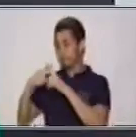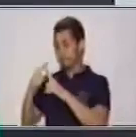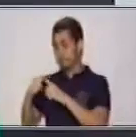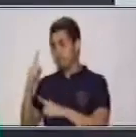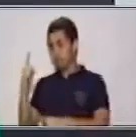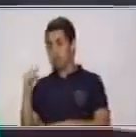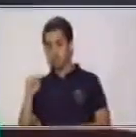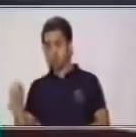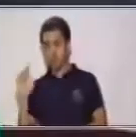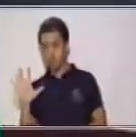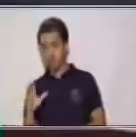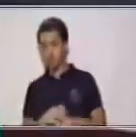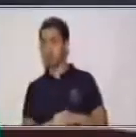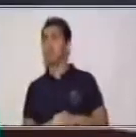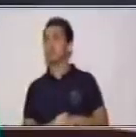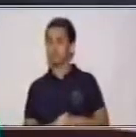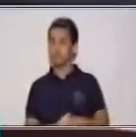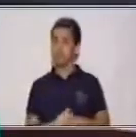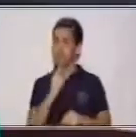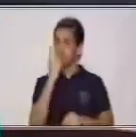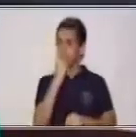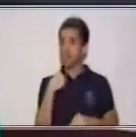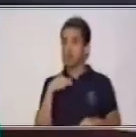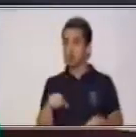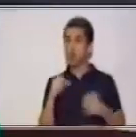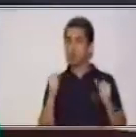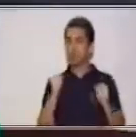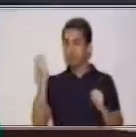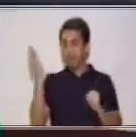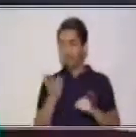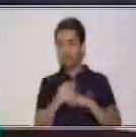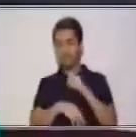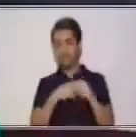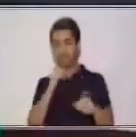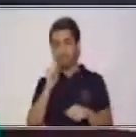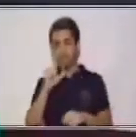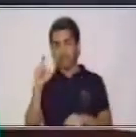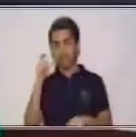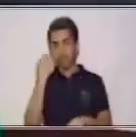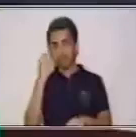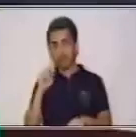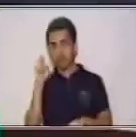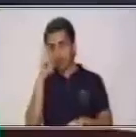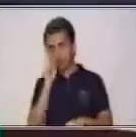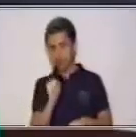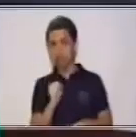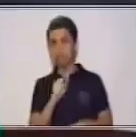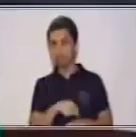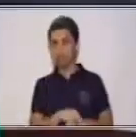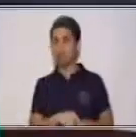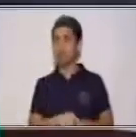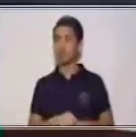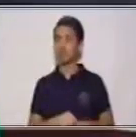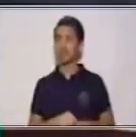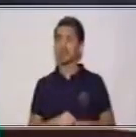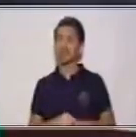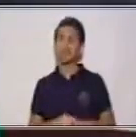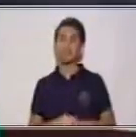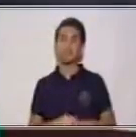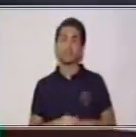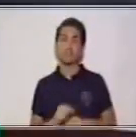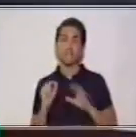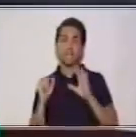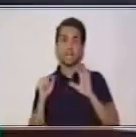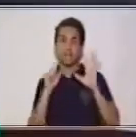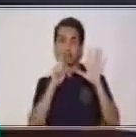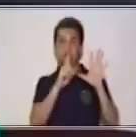Primero, vamos a convertir a su equivalente fraccionario estos dos números mixtos. Y vamos a tener 6